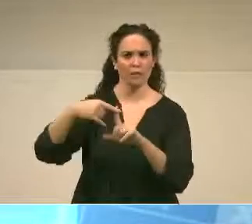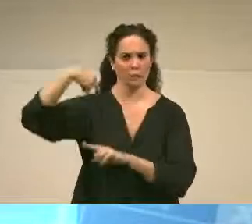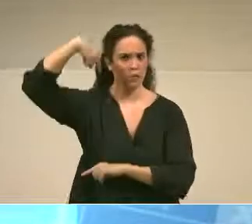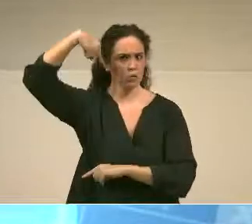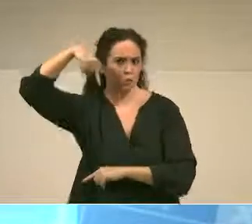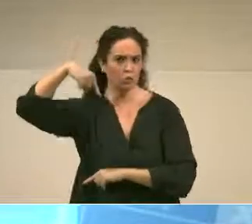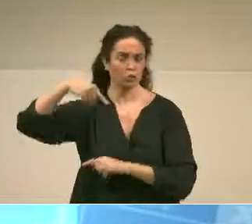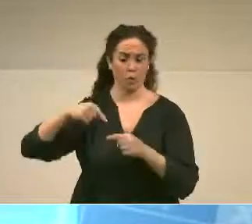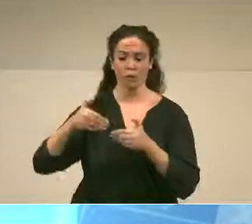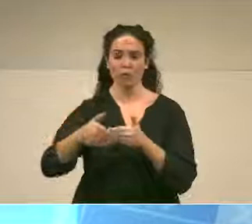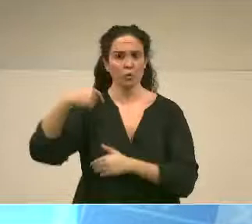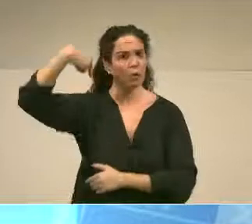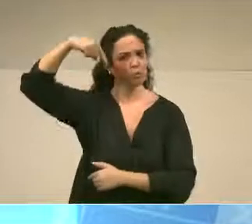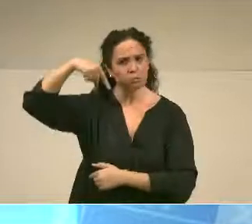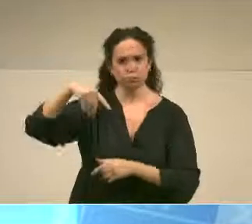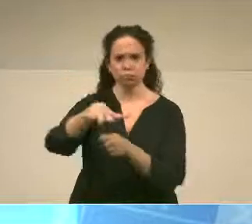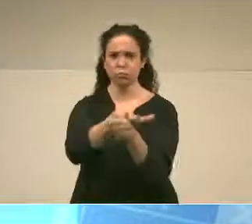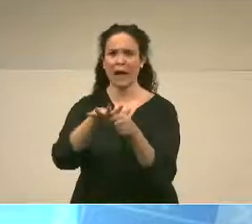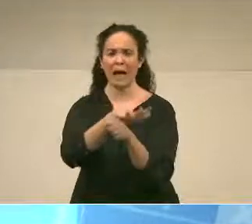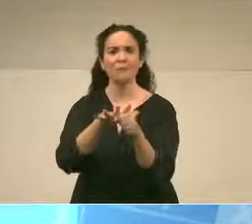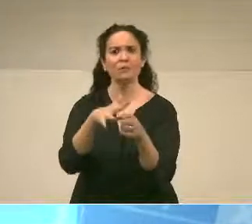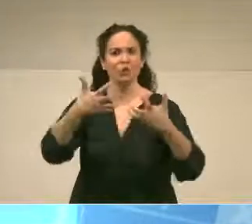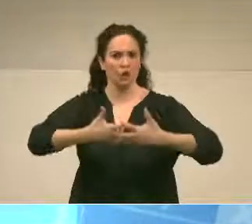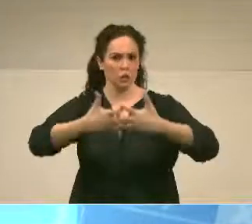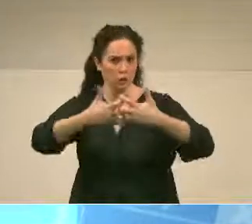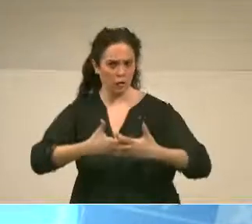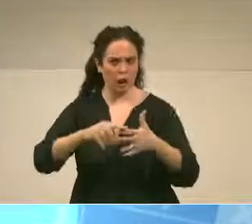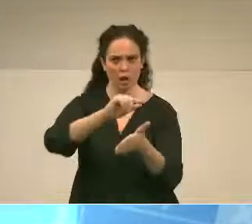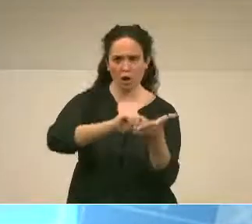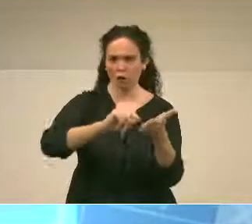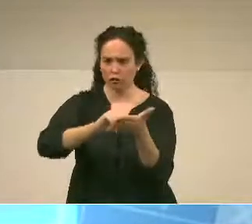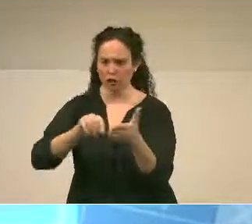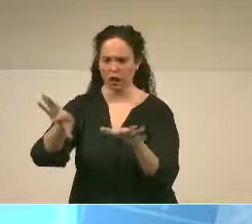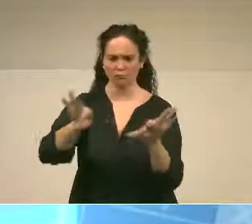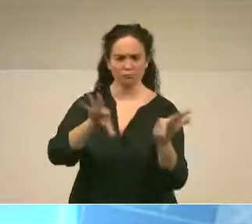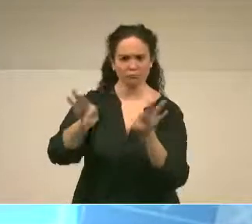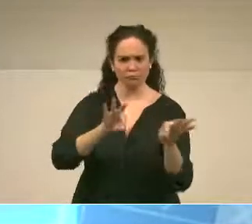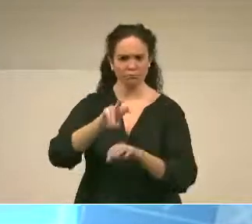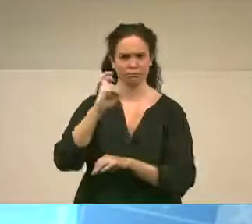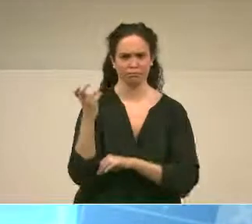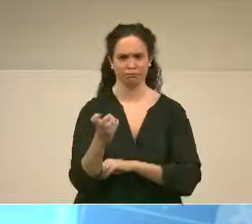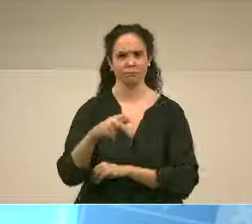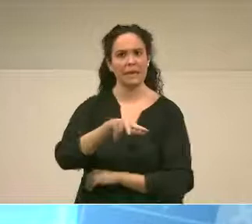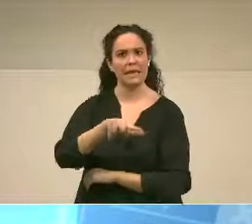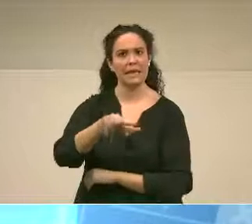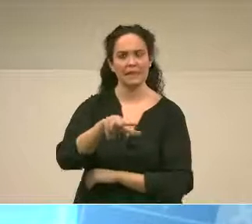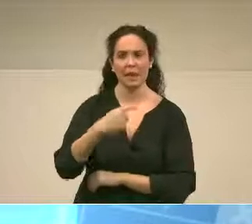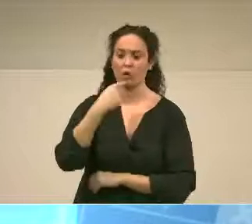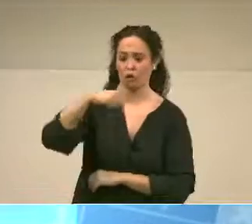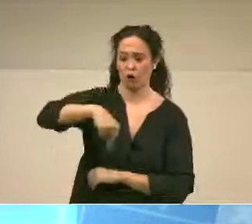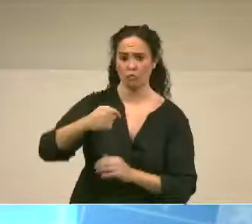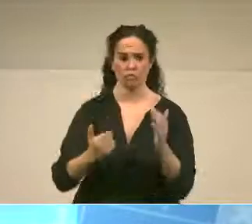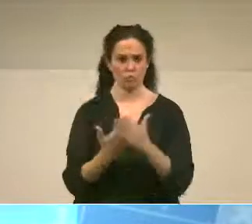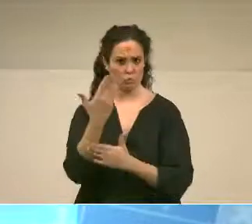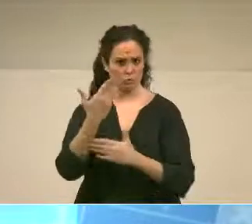gai industrialak kontratatzeko eta prestatzeko aukera ematen du. El Consejo de Gobierno de esta mañana ha aprobado una orden